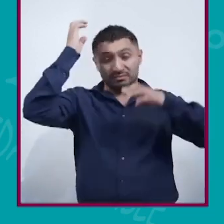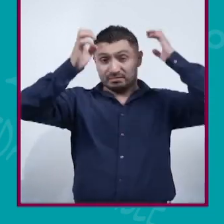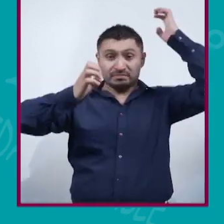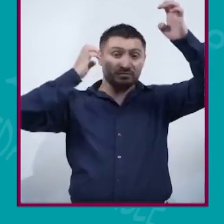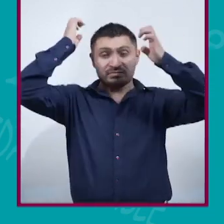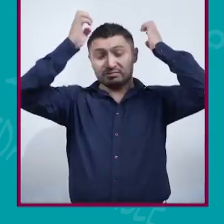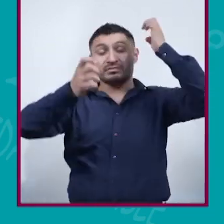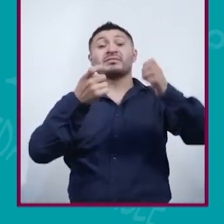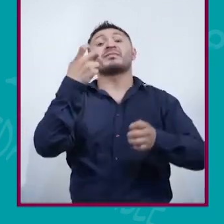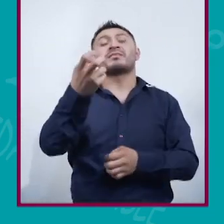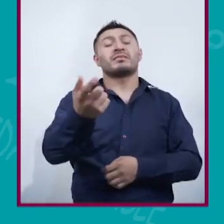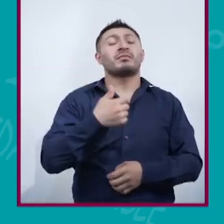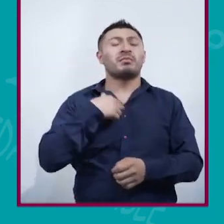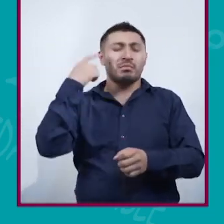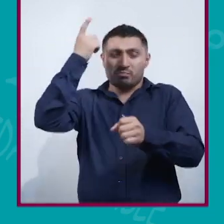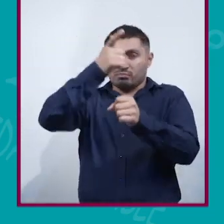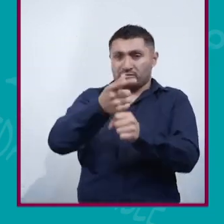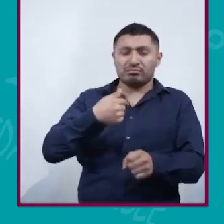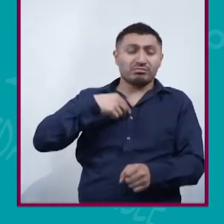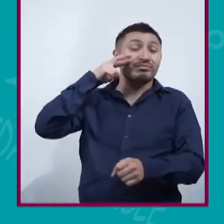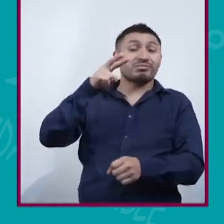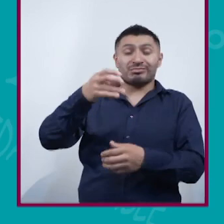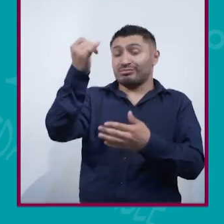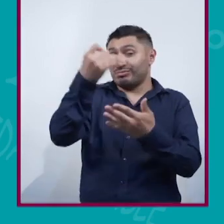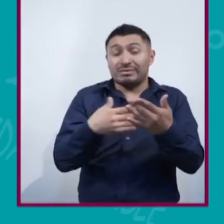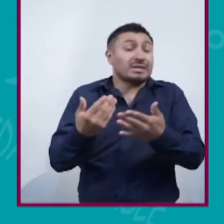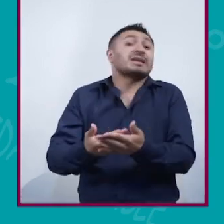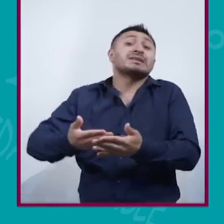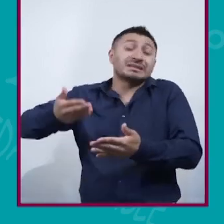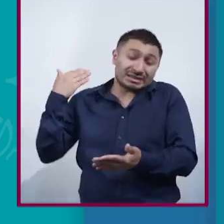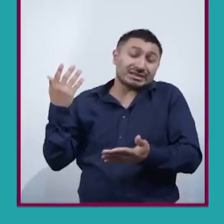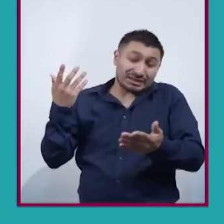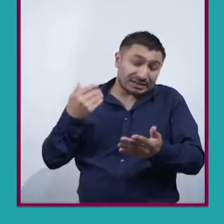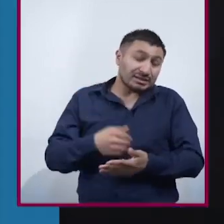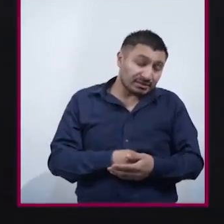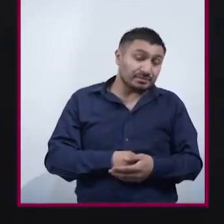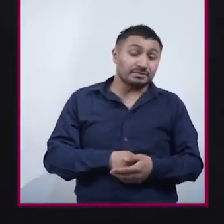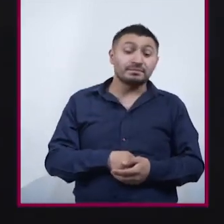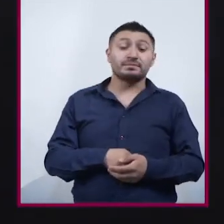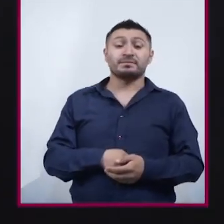eventos. Eso lo supe porque yo vi esas imágenes anteriormente.